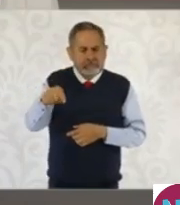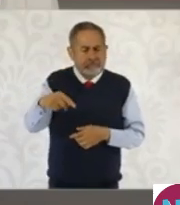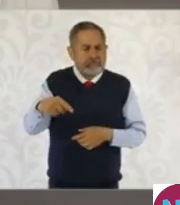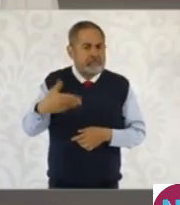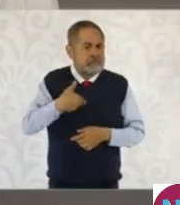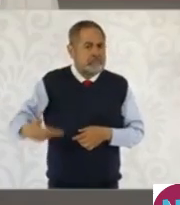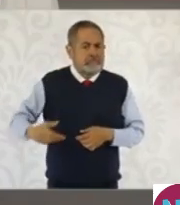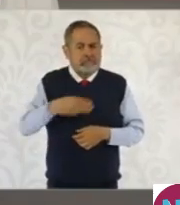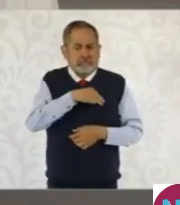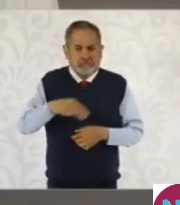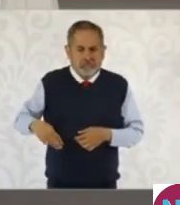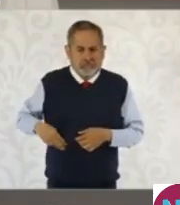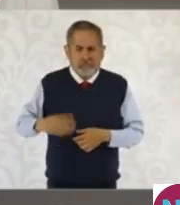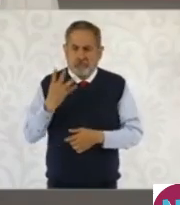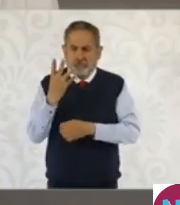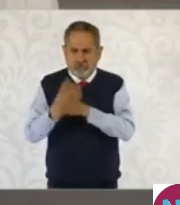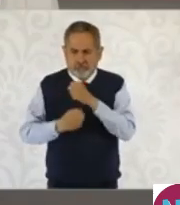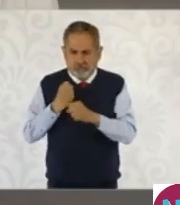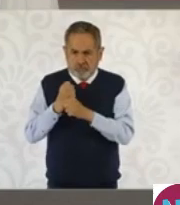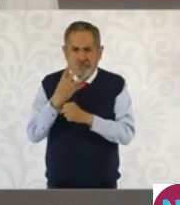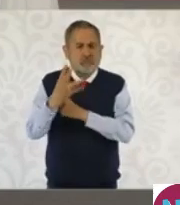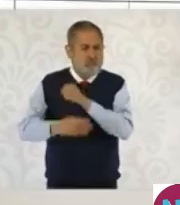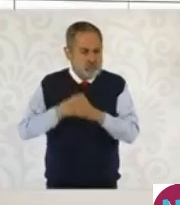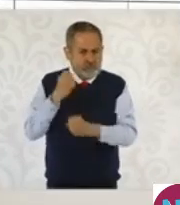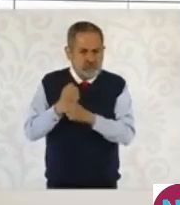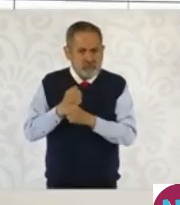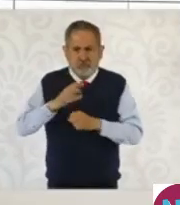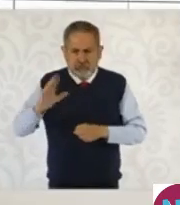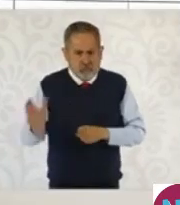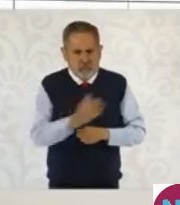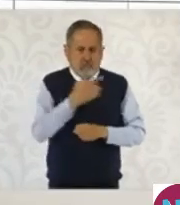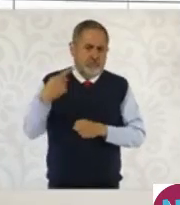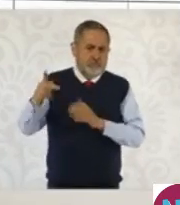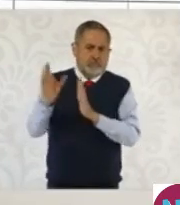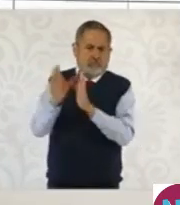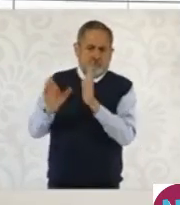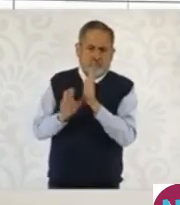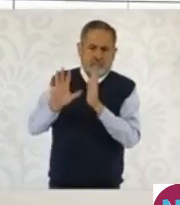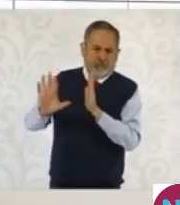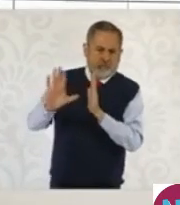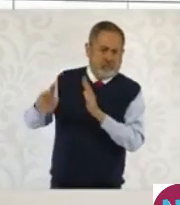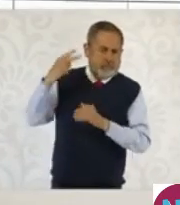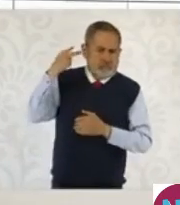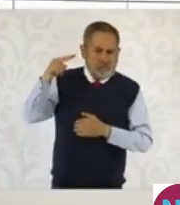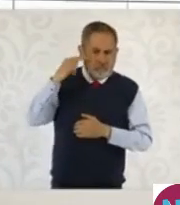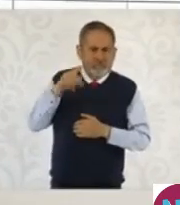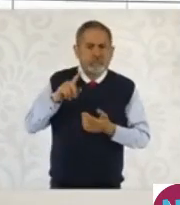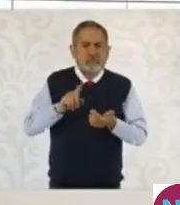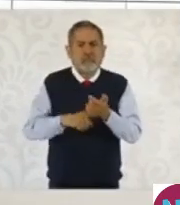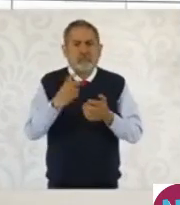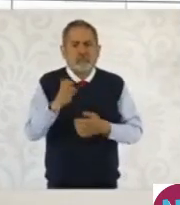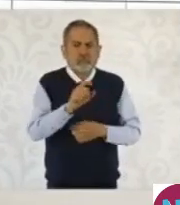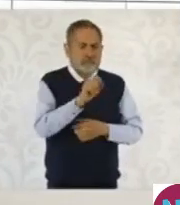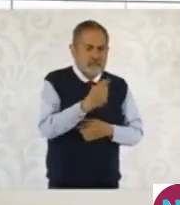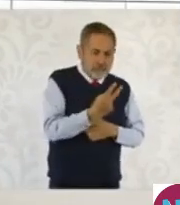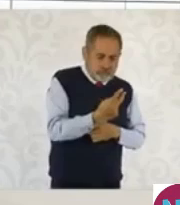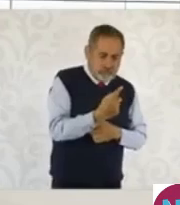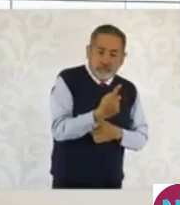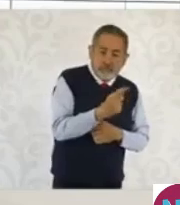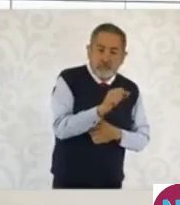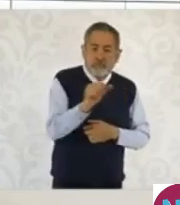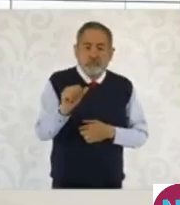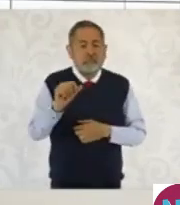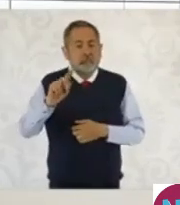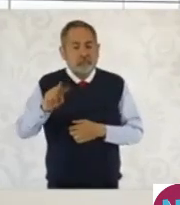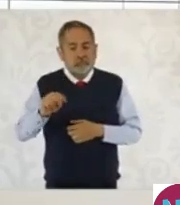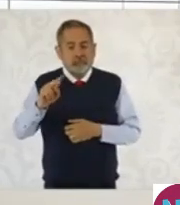presidentes municipales duran 4 años en el cargo por su constitución. Entonces, por eso se mide 21 y